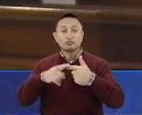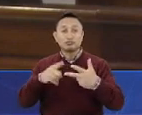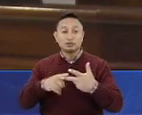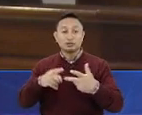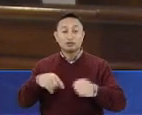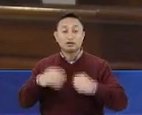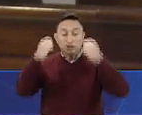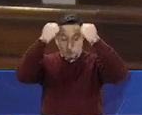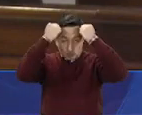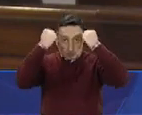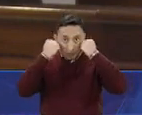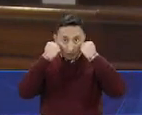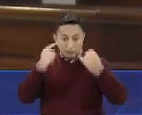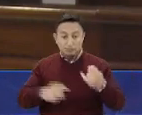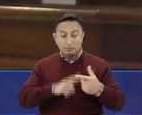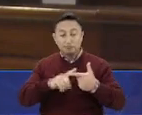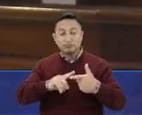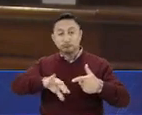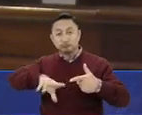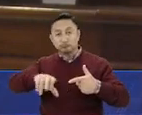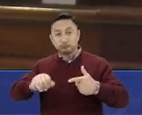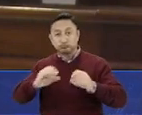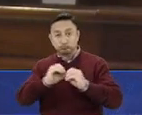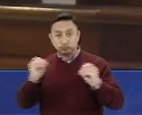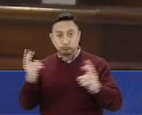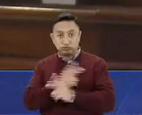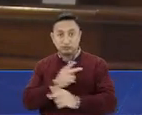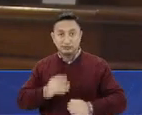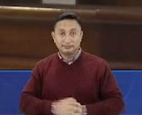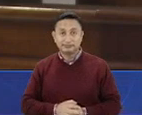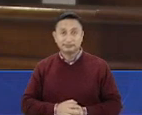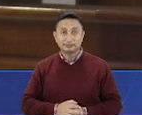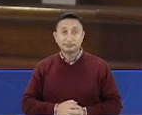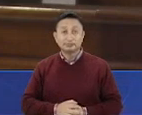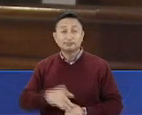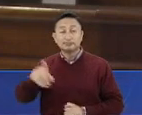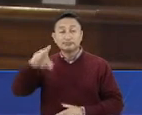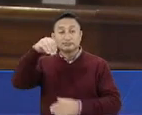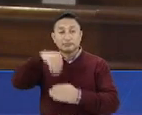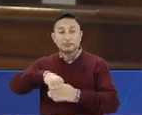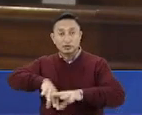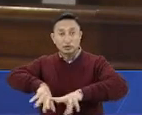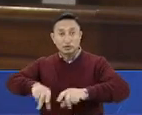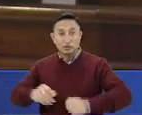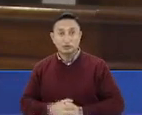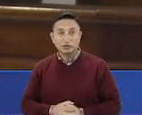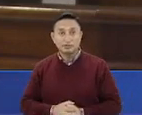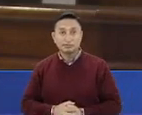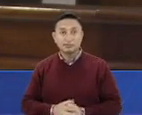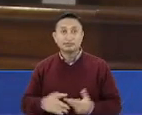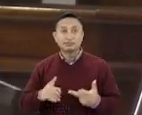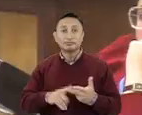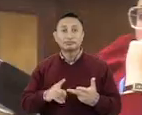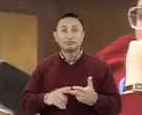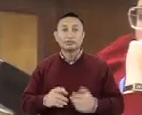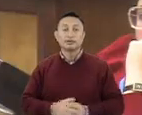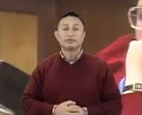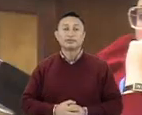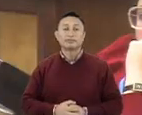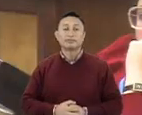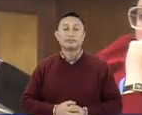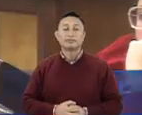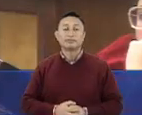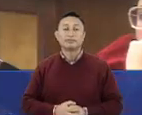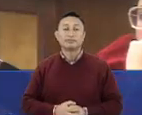el terrorismo, la delincuencia organizada, en donde está, por supuesto, la corrupción y la flagrancia. Que debemos